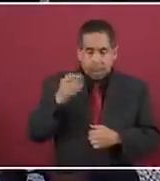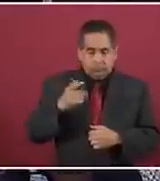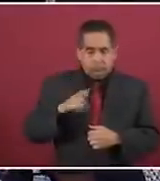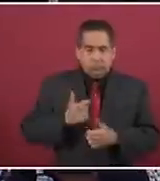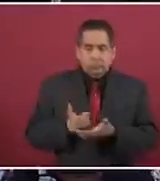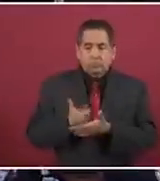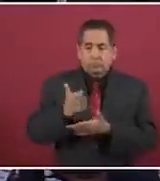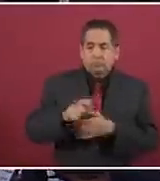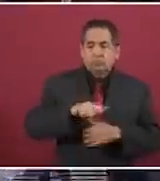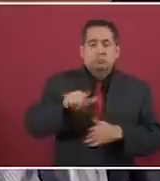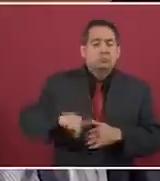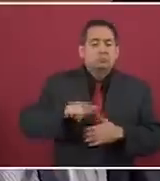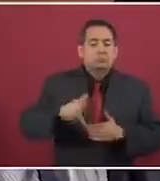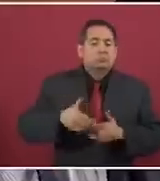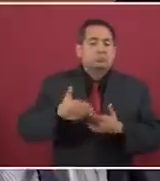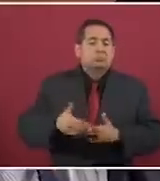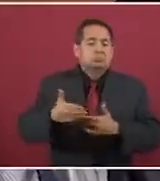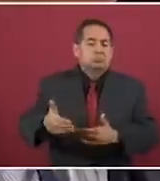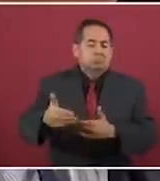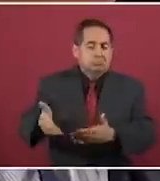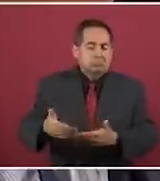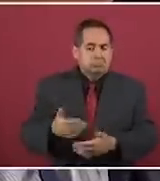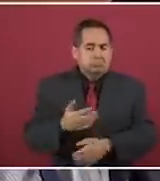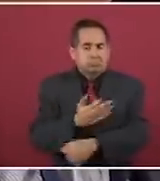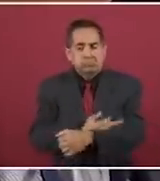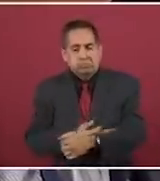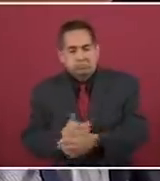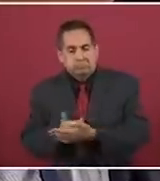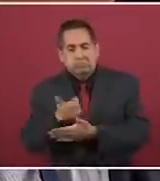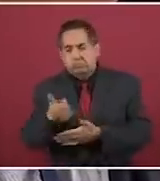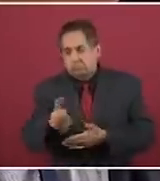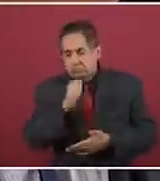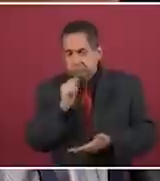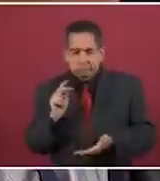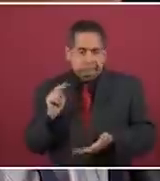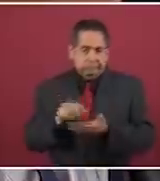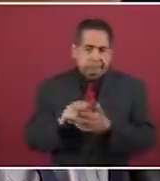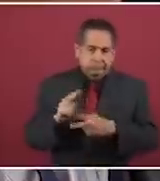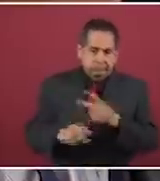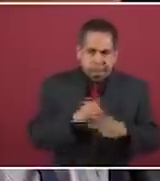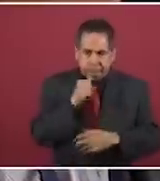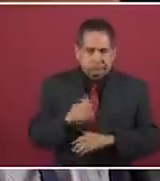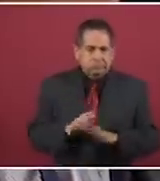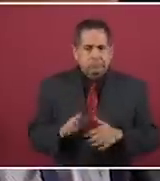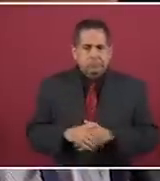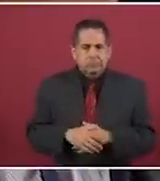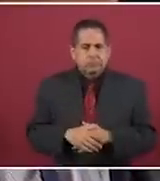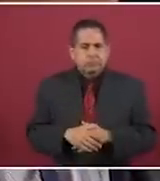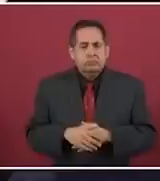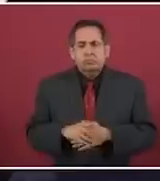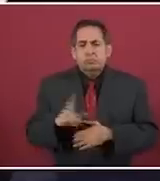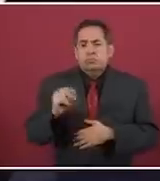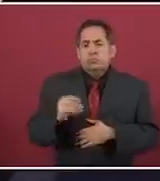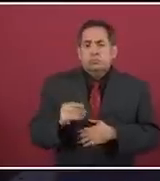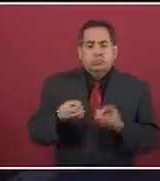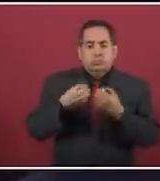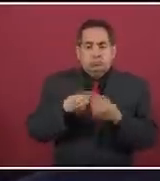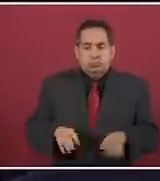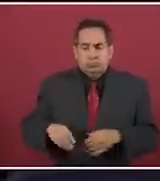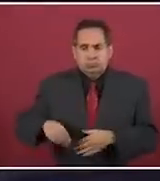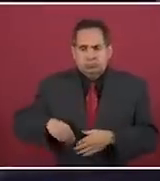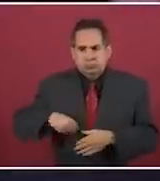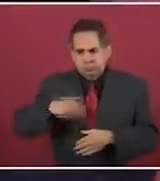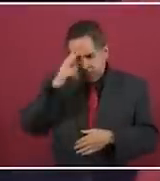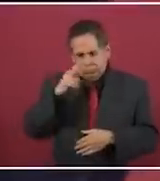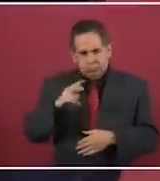retrasado el apoyo o la presencia en la zona, que es un fenómeno que no afecta solo a México, obviamente, a todo el